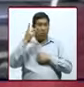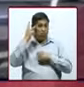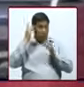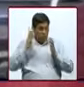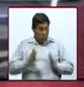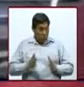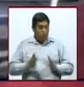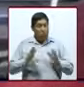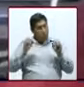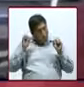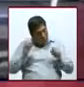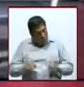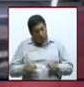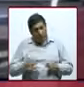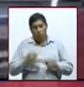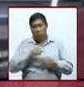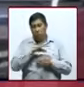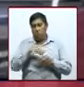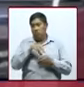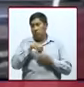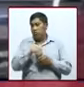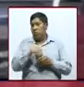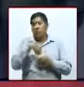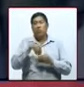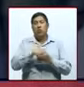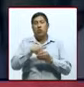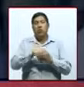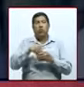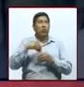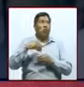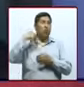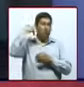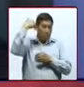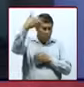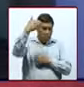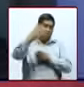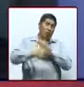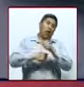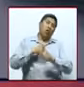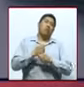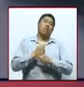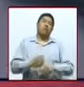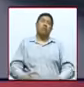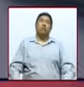u otra manera van a estar involucrados en las elecciones.